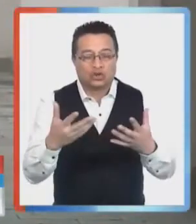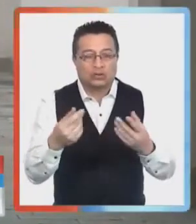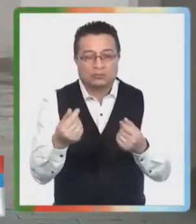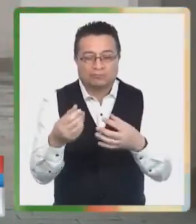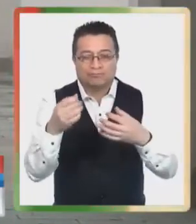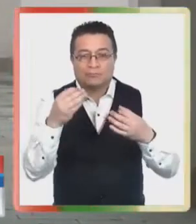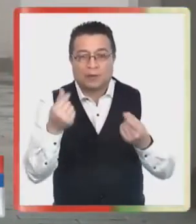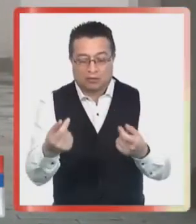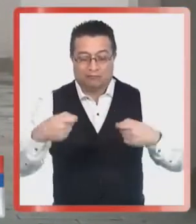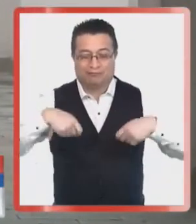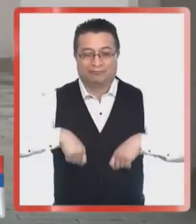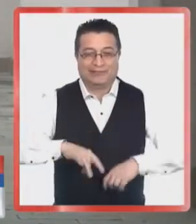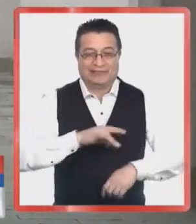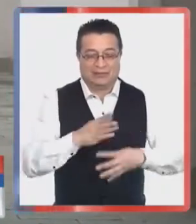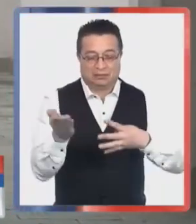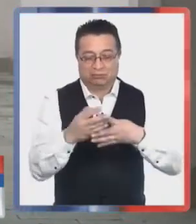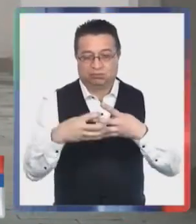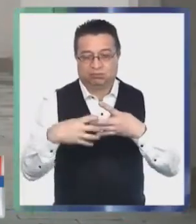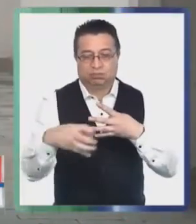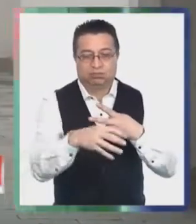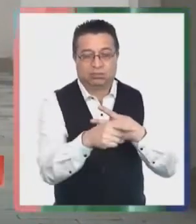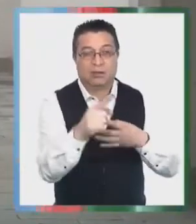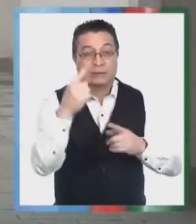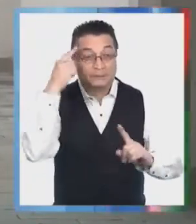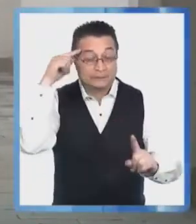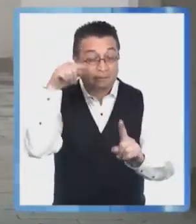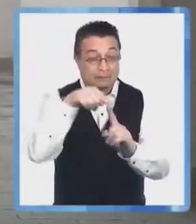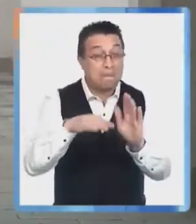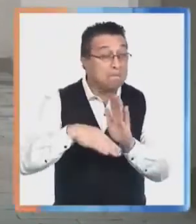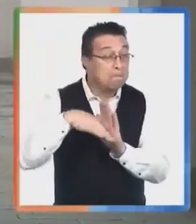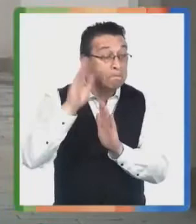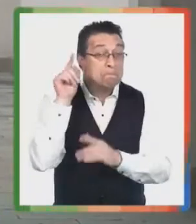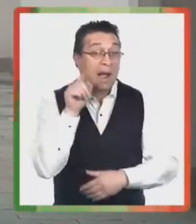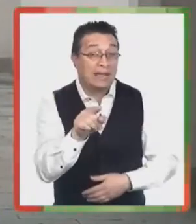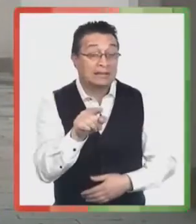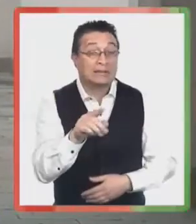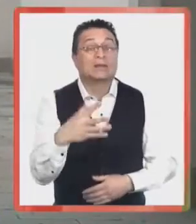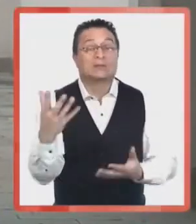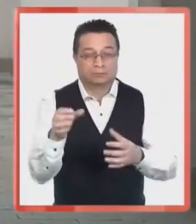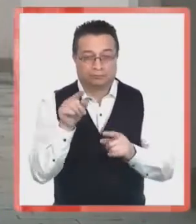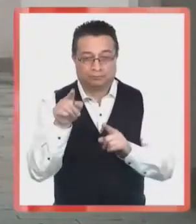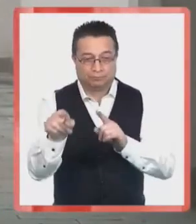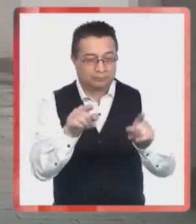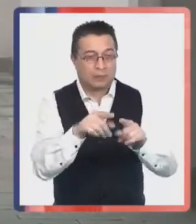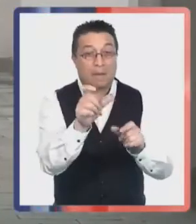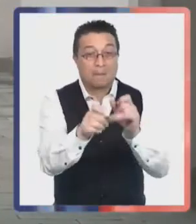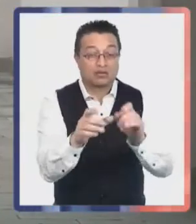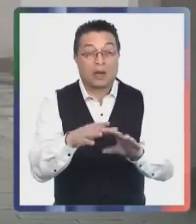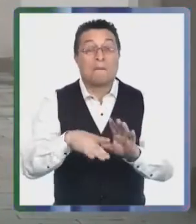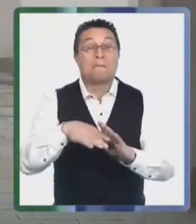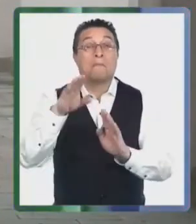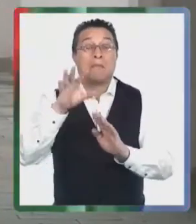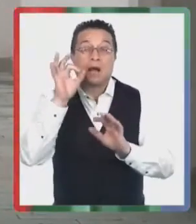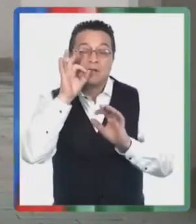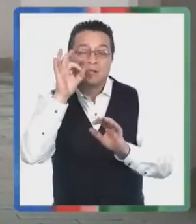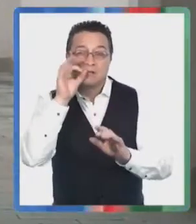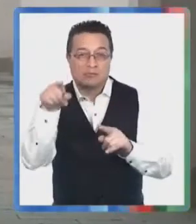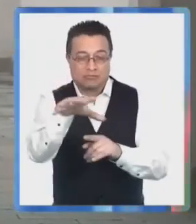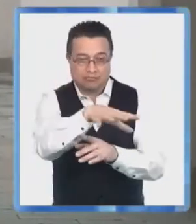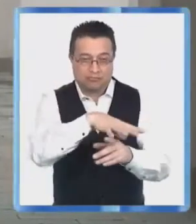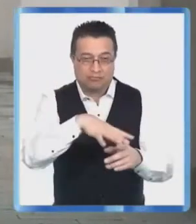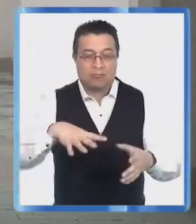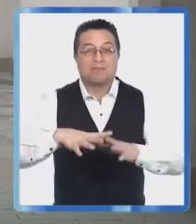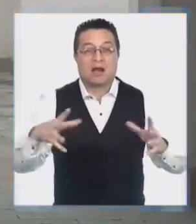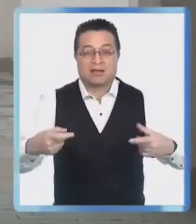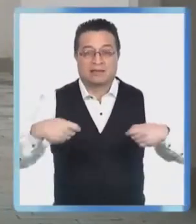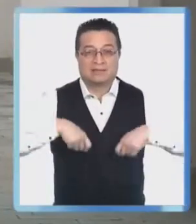país. Y va a estar principalmente centrada en los sectores de mayores ingresos de nuestro país, en las